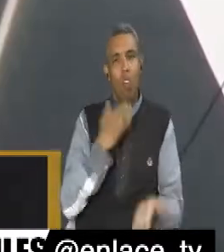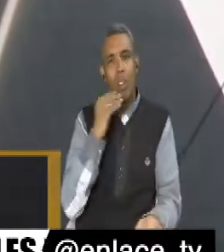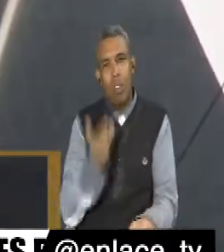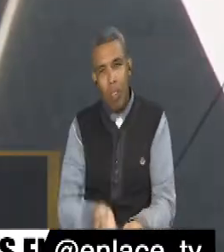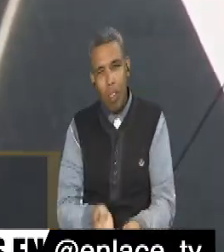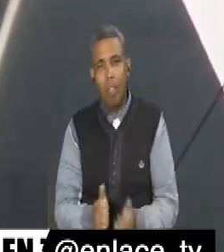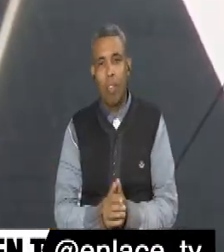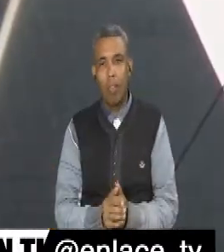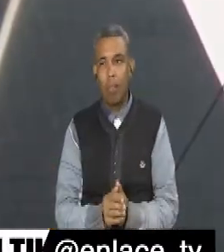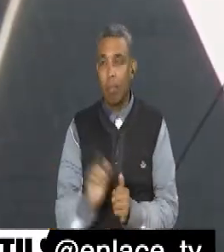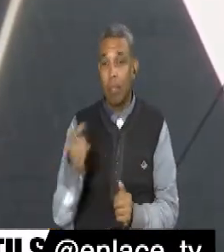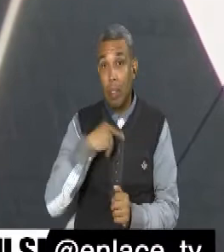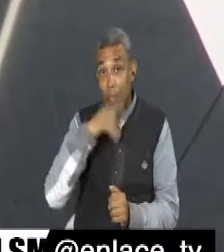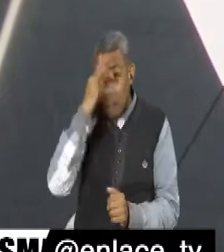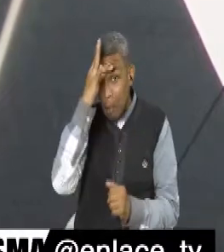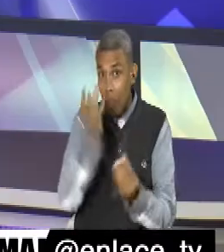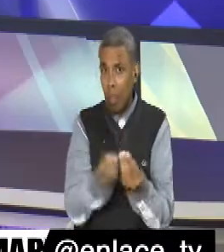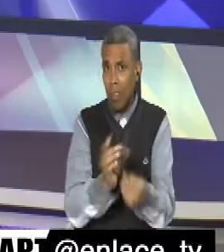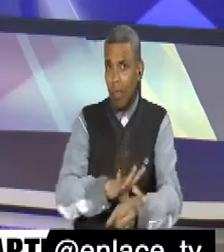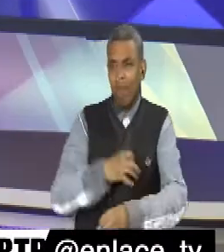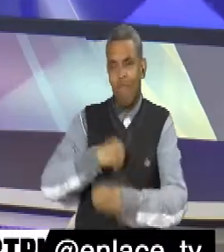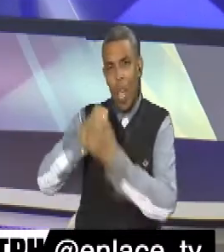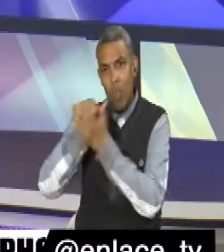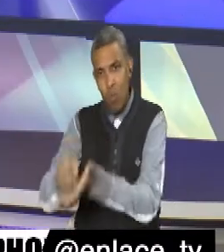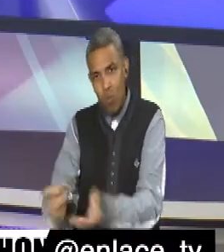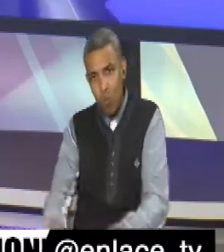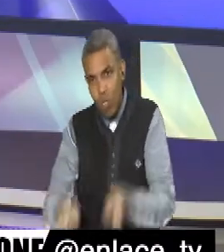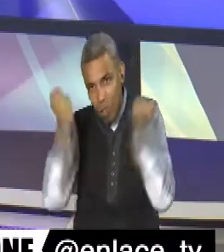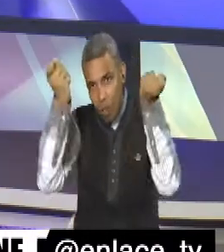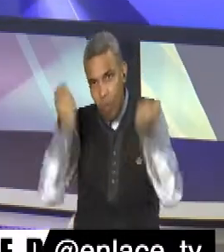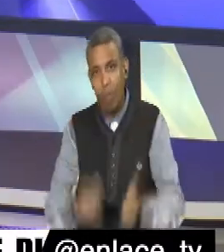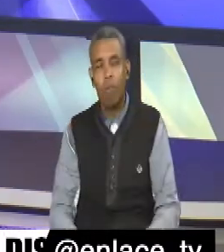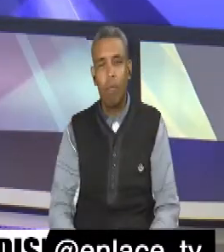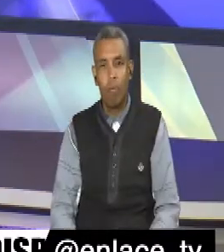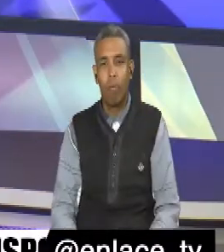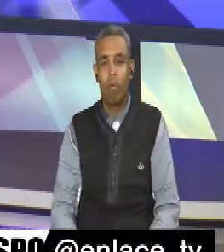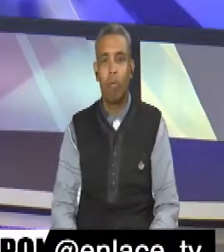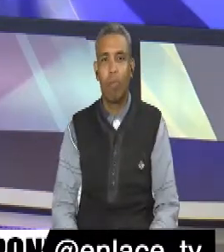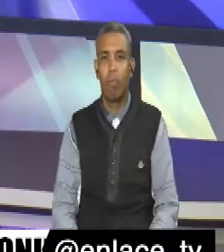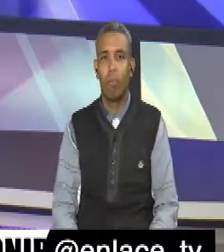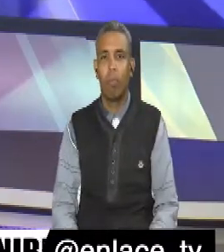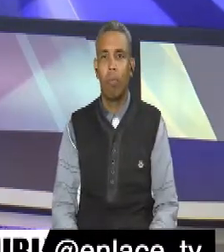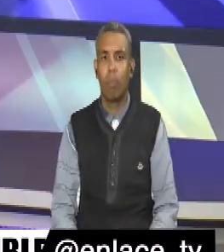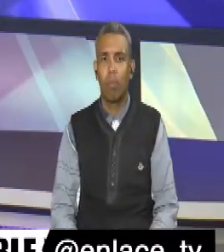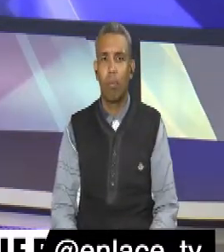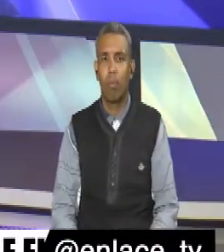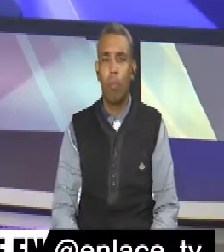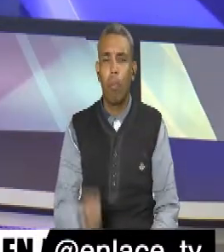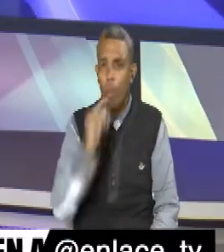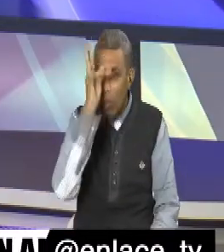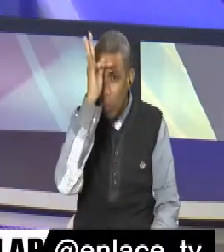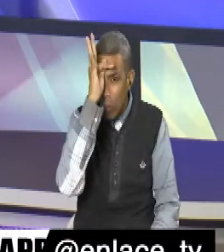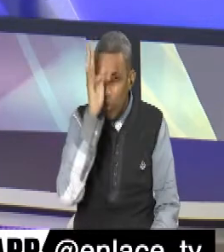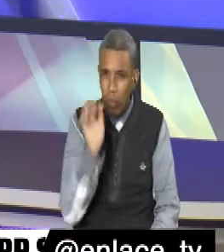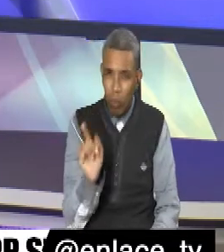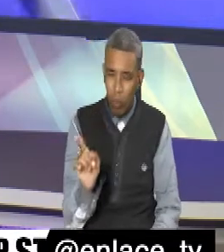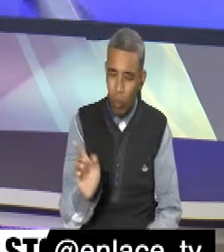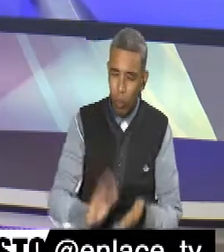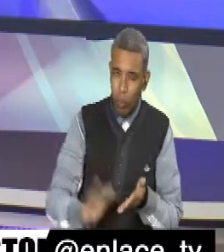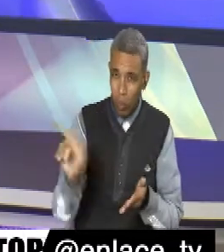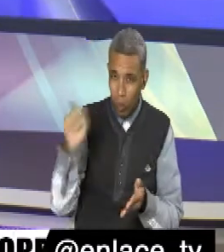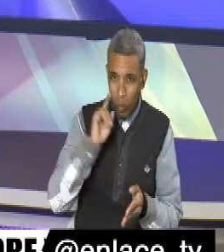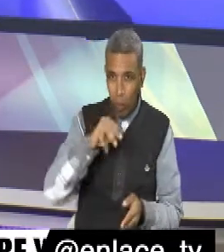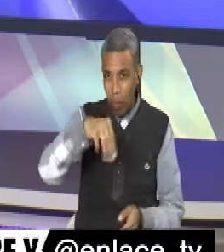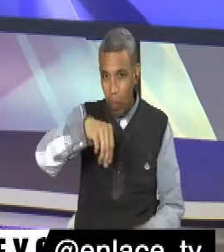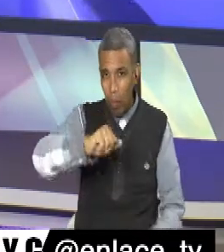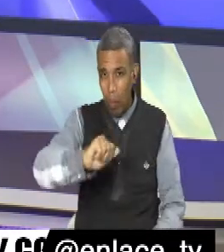oportuna de parte de los galenos. Luego del accidente, los heridos fueron remitidos a la clínica Magdalena, que según la Secretaría Local de Salud